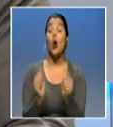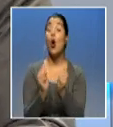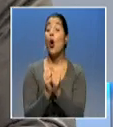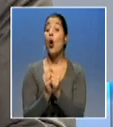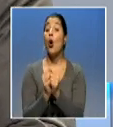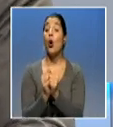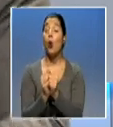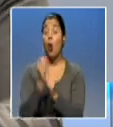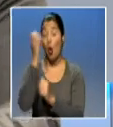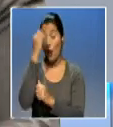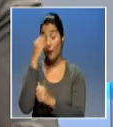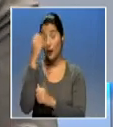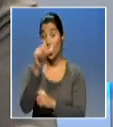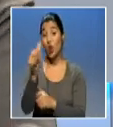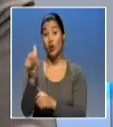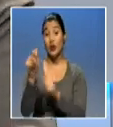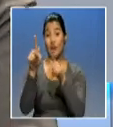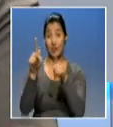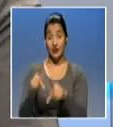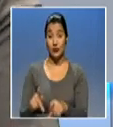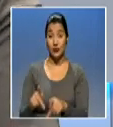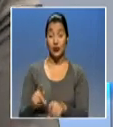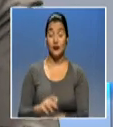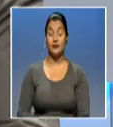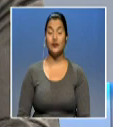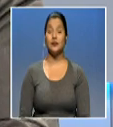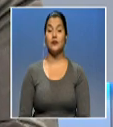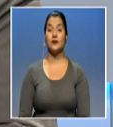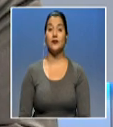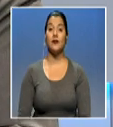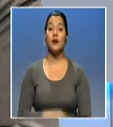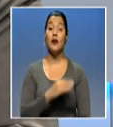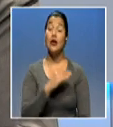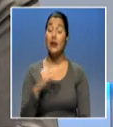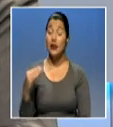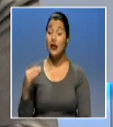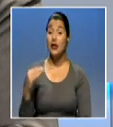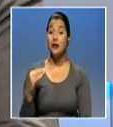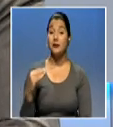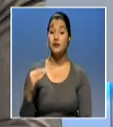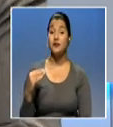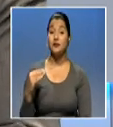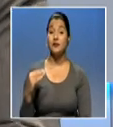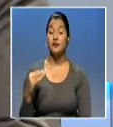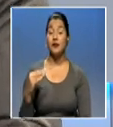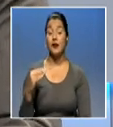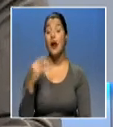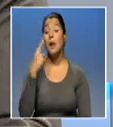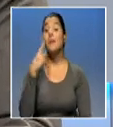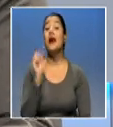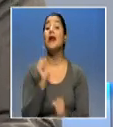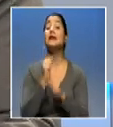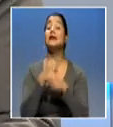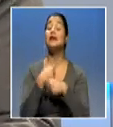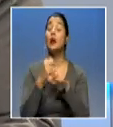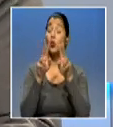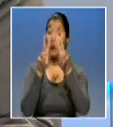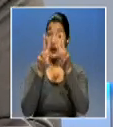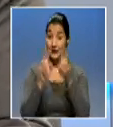las partes, la resolución que ya fue dictada y hacer un examen de los parámetros de legalidad